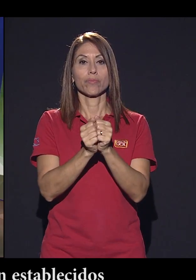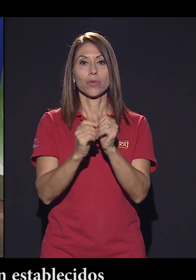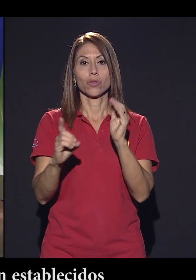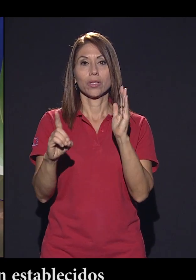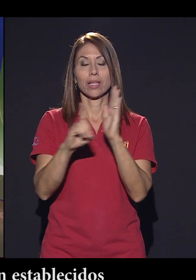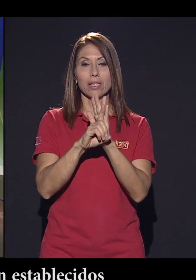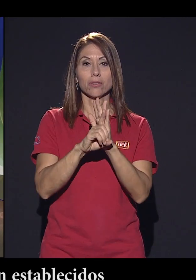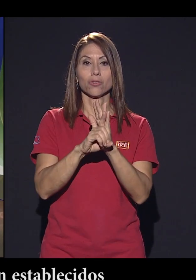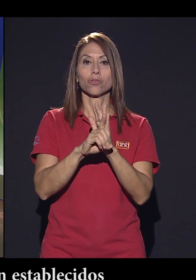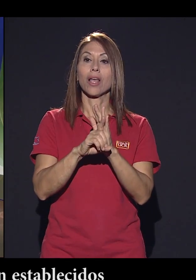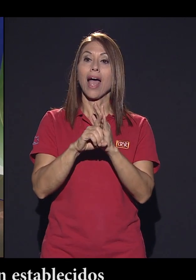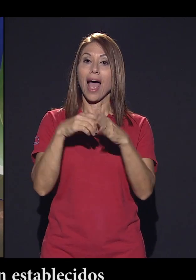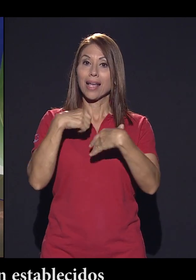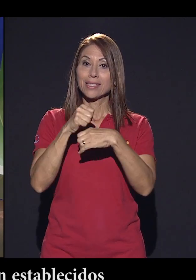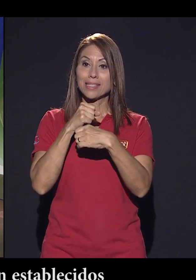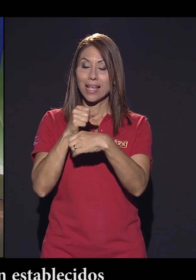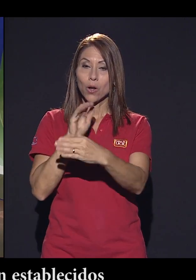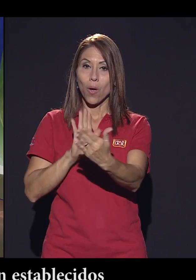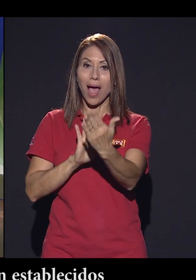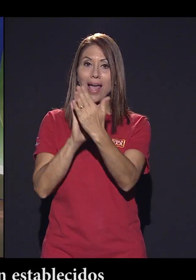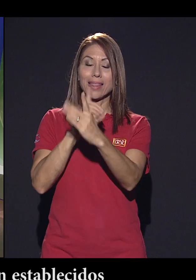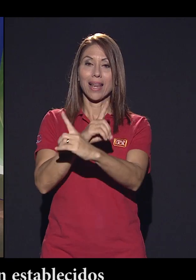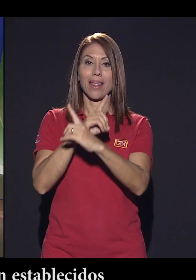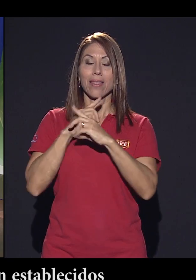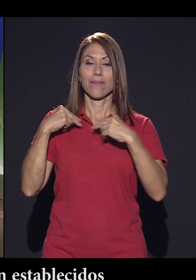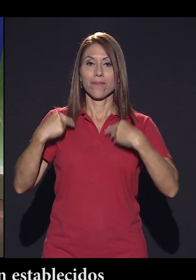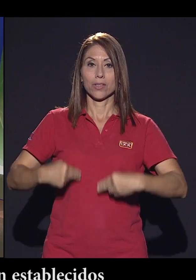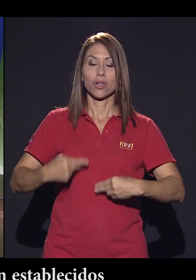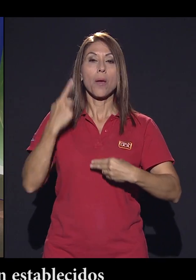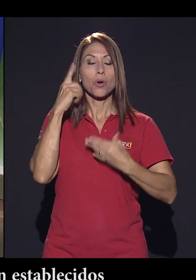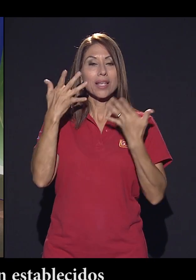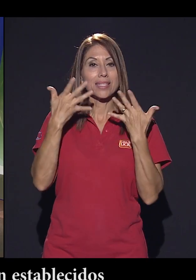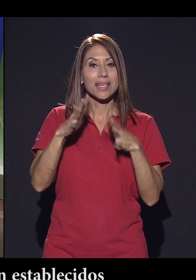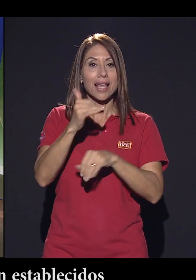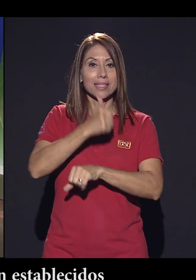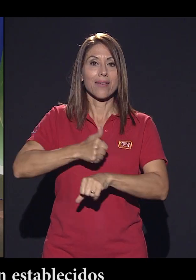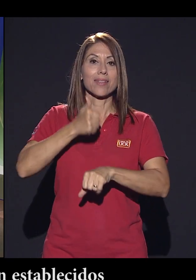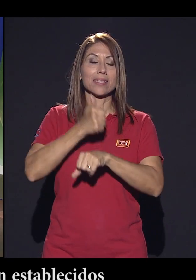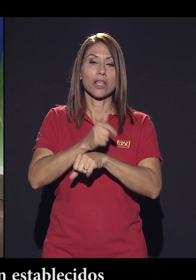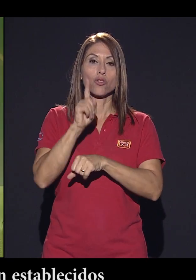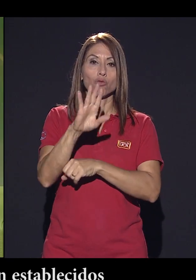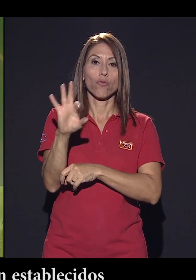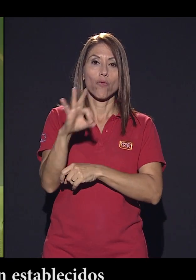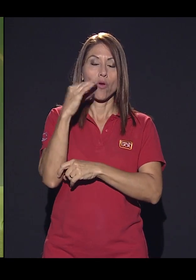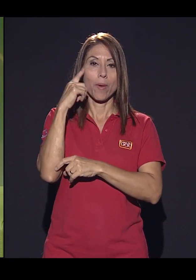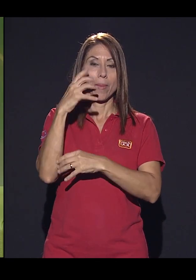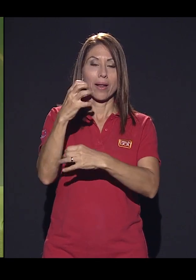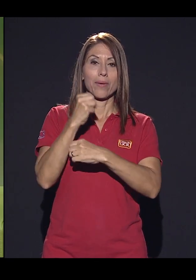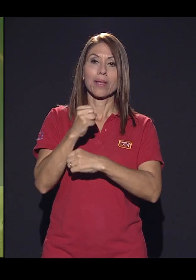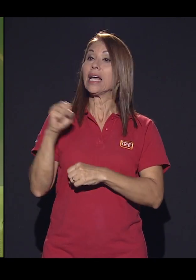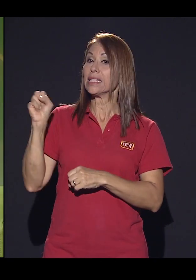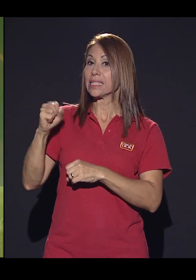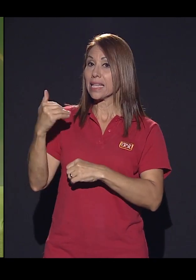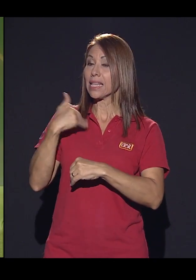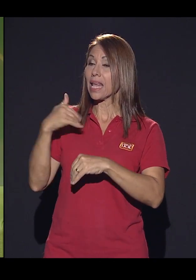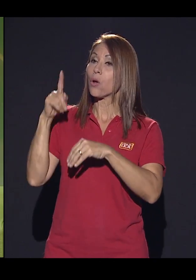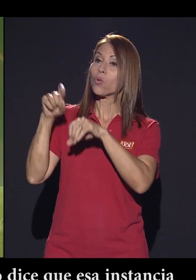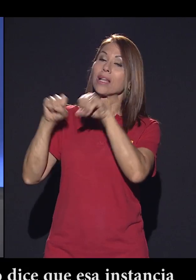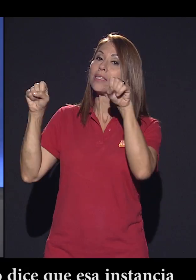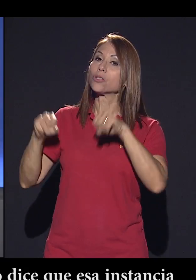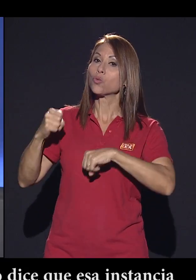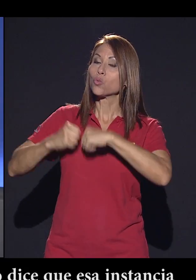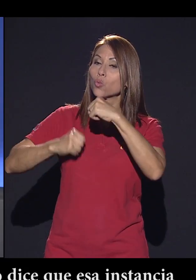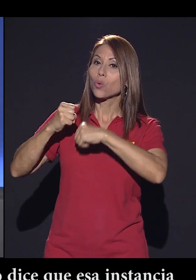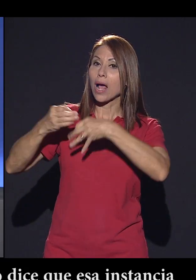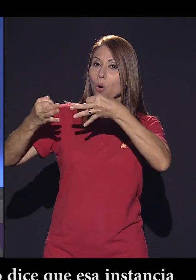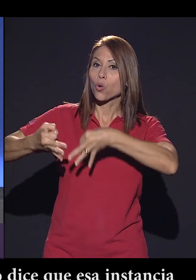la Defensoría porque ya tenía establecido esos mecanismos. Sí, tiene una estructura ya consolidada.